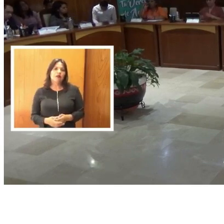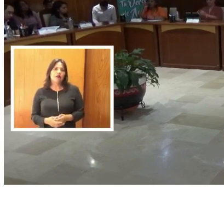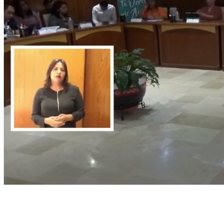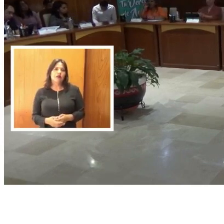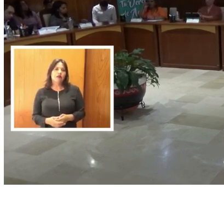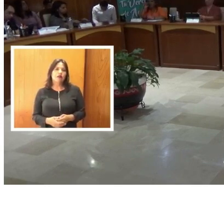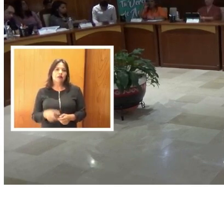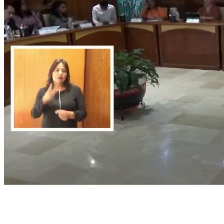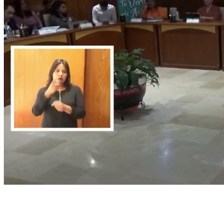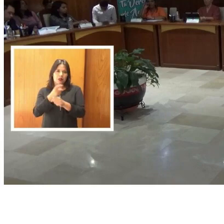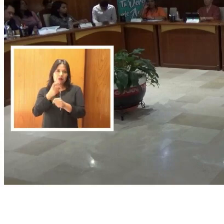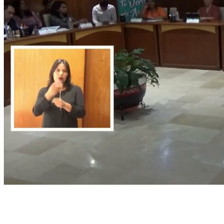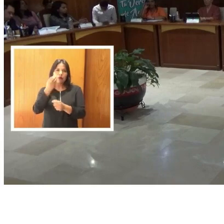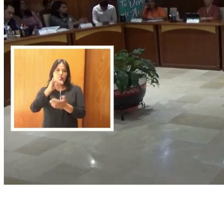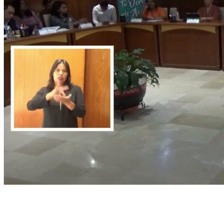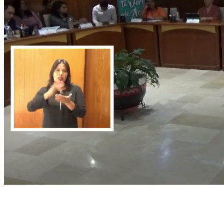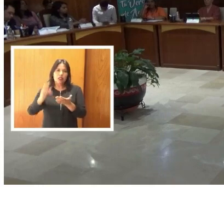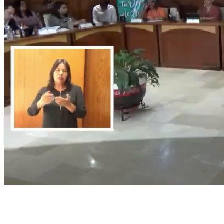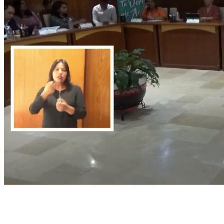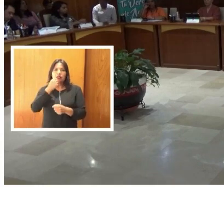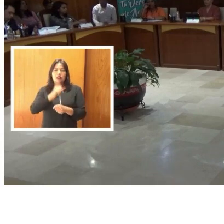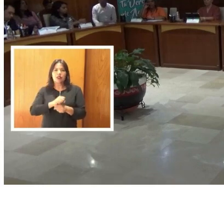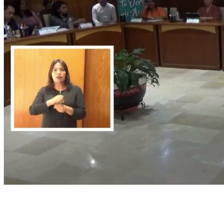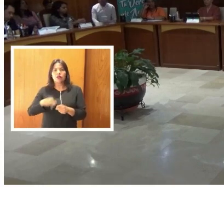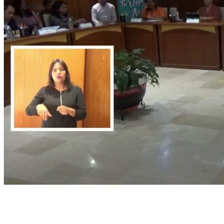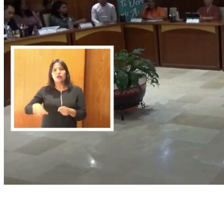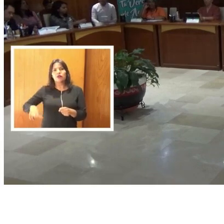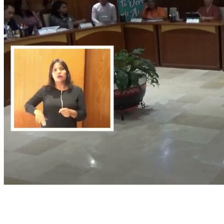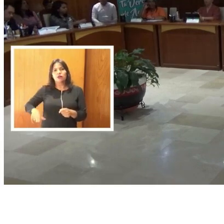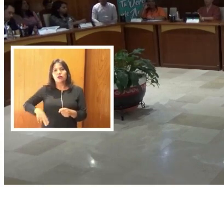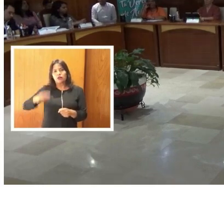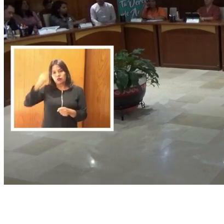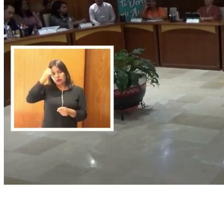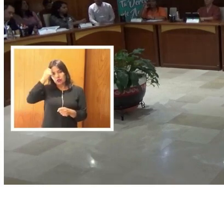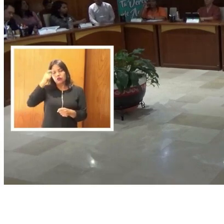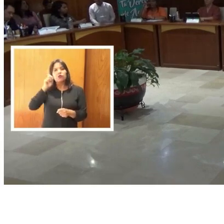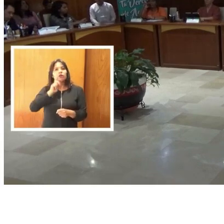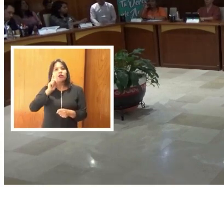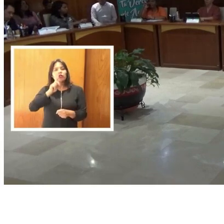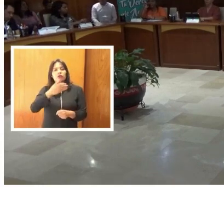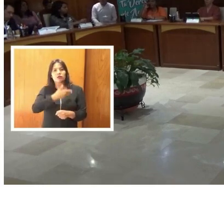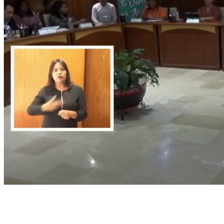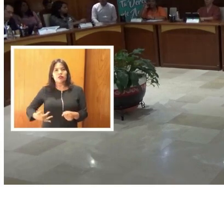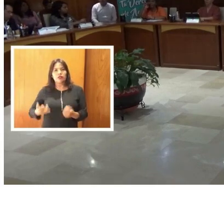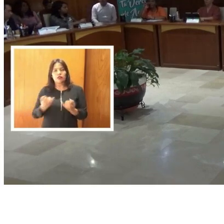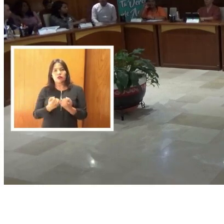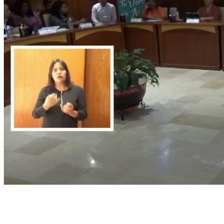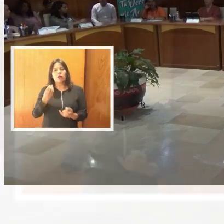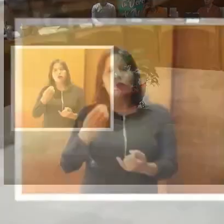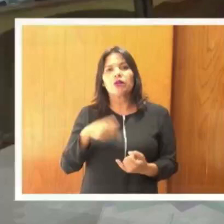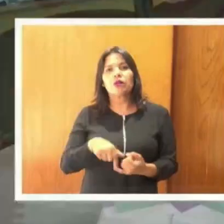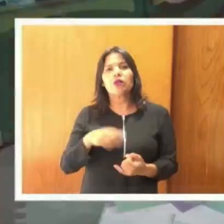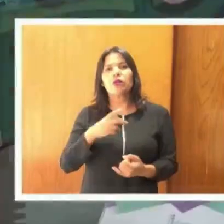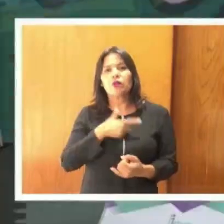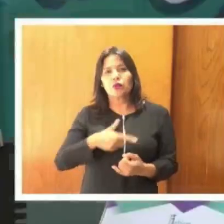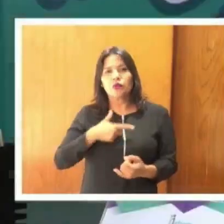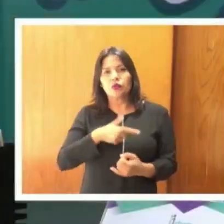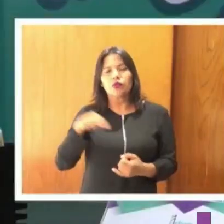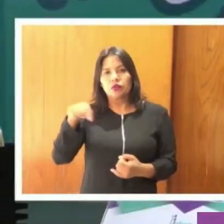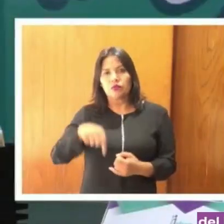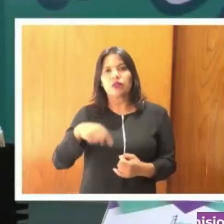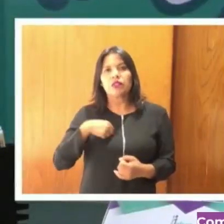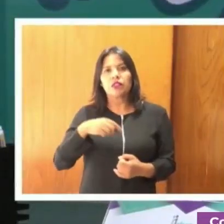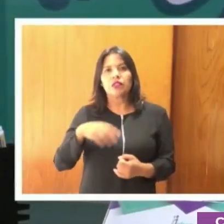lugar, agradecer al secretario del Ayuntamiento, a la presidenta municipal, y un honor y un placer que hoy ustedes estén en mi